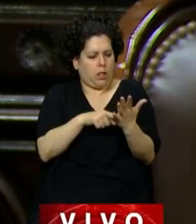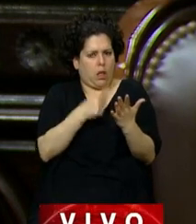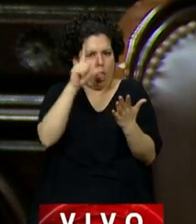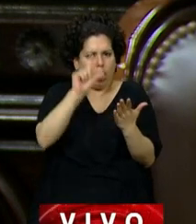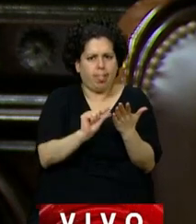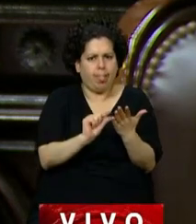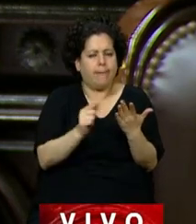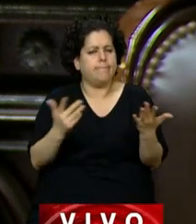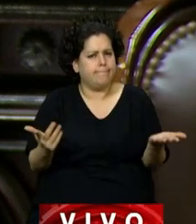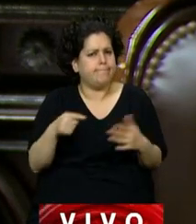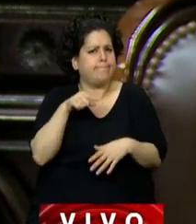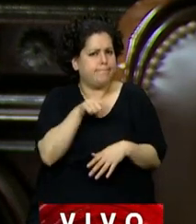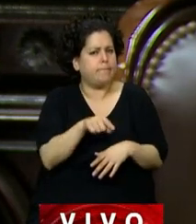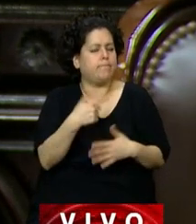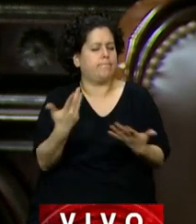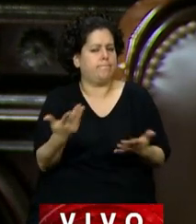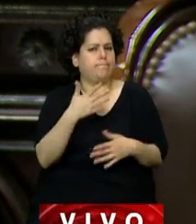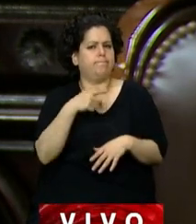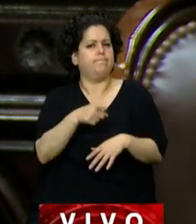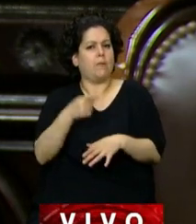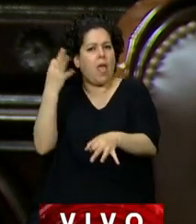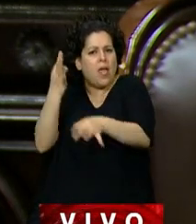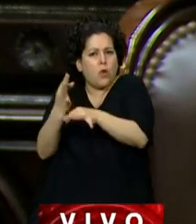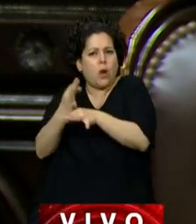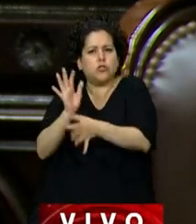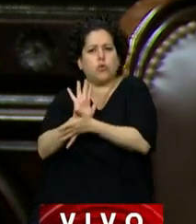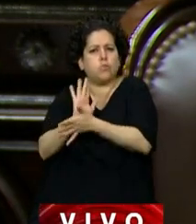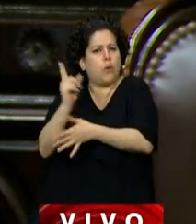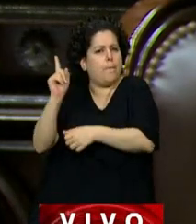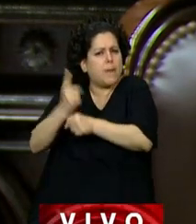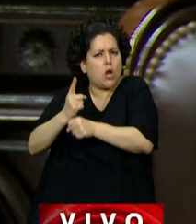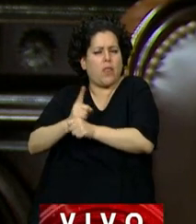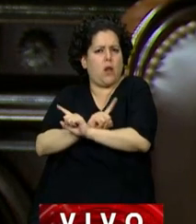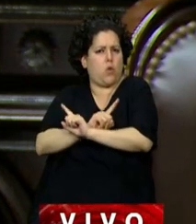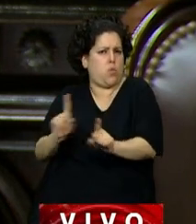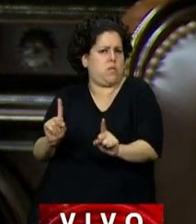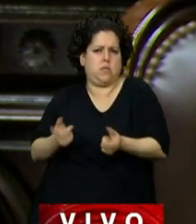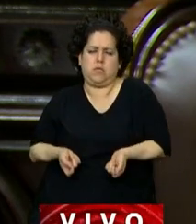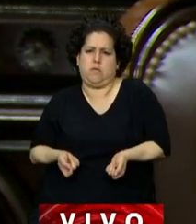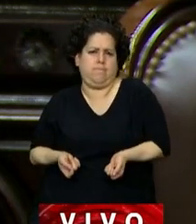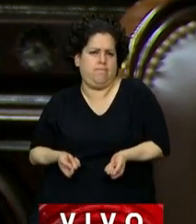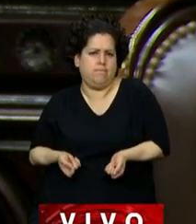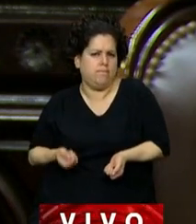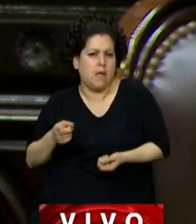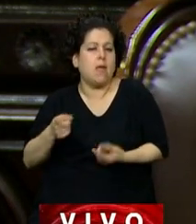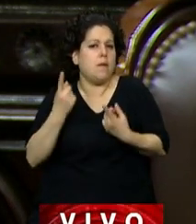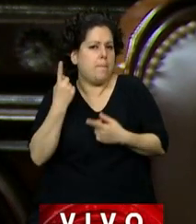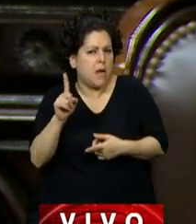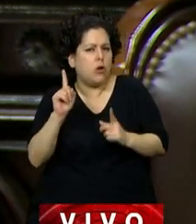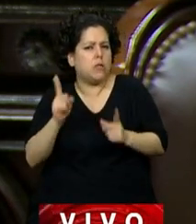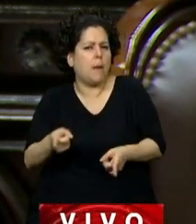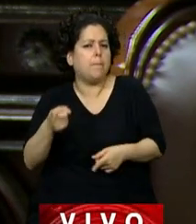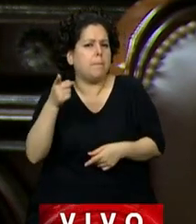guarismos queda claro que la educación no solo no es una prioridad para el gobierno, sino que además